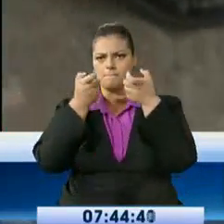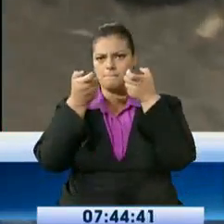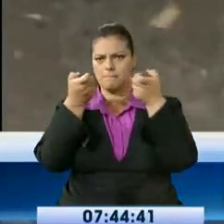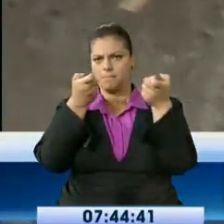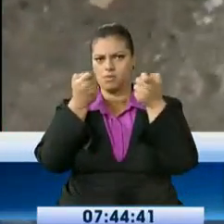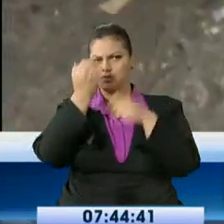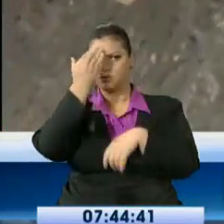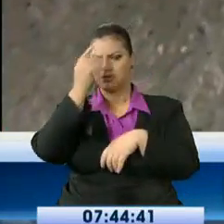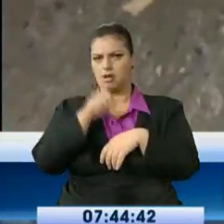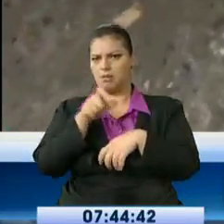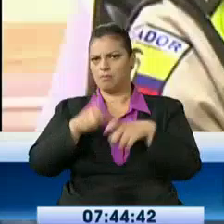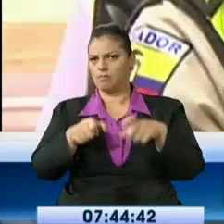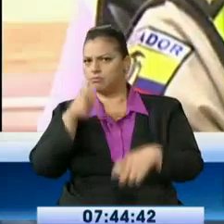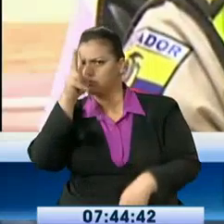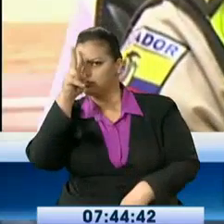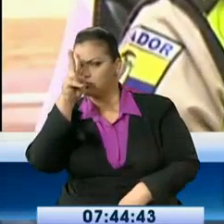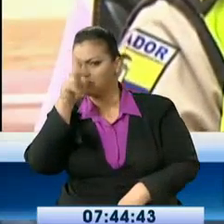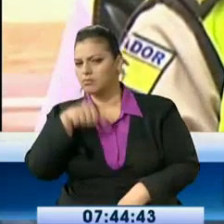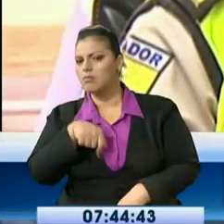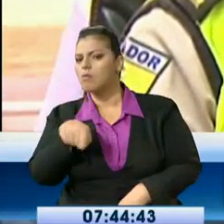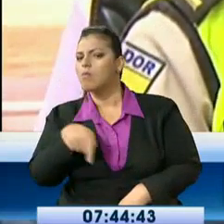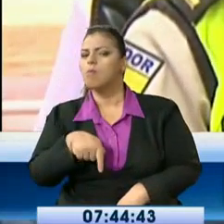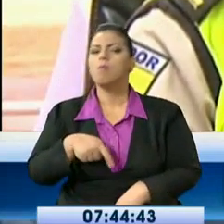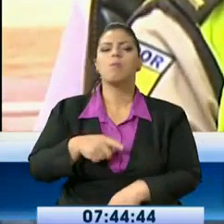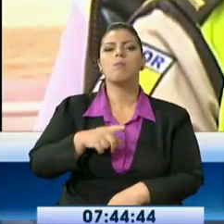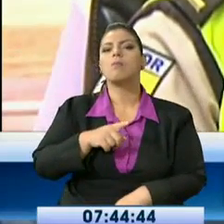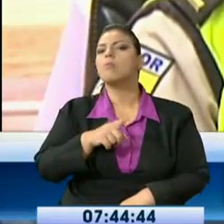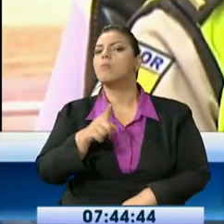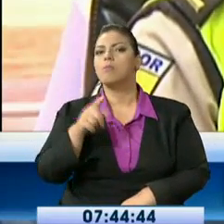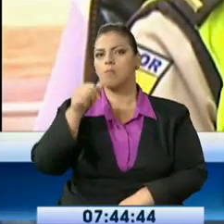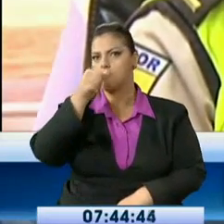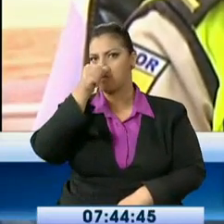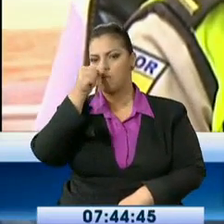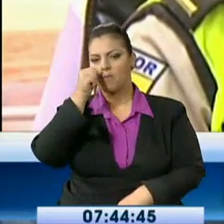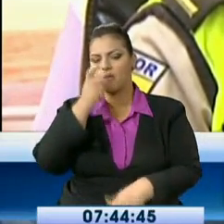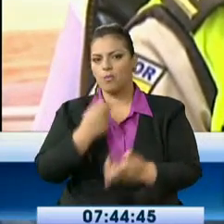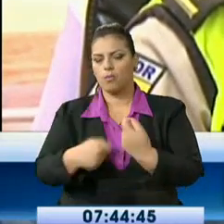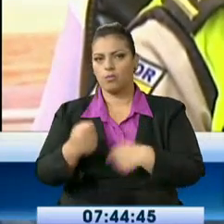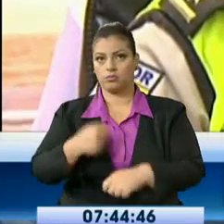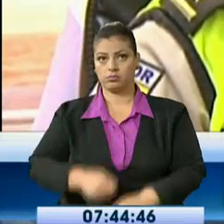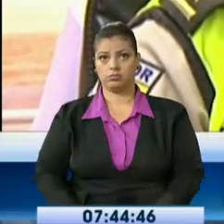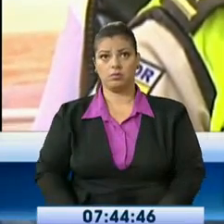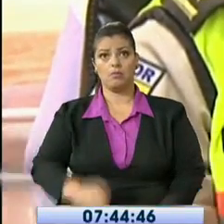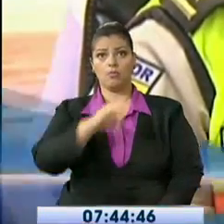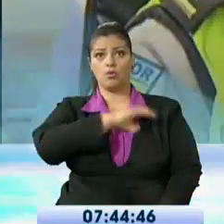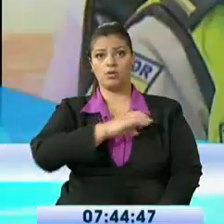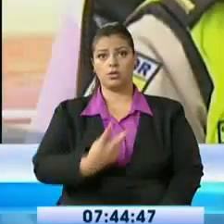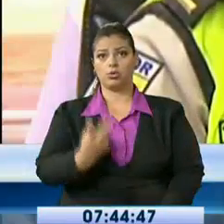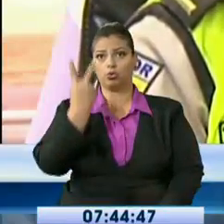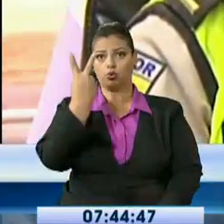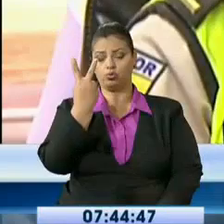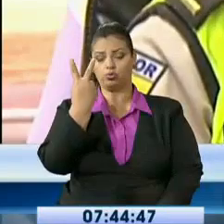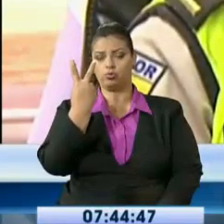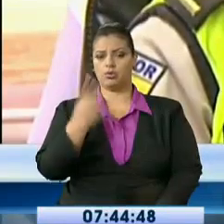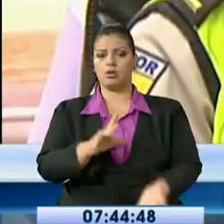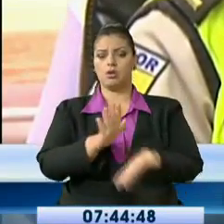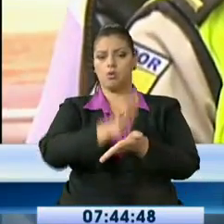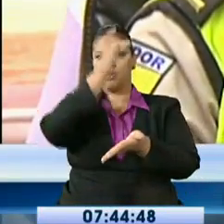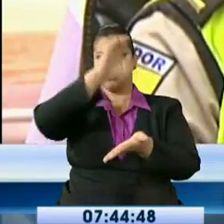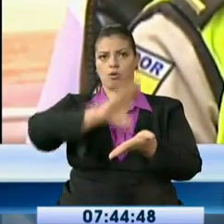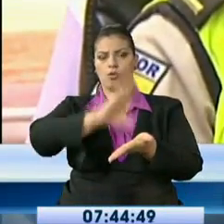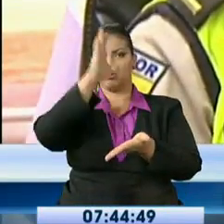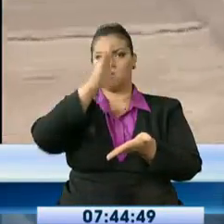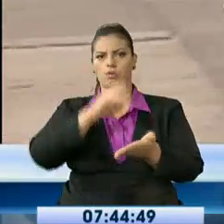presencia de antisociales. Uno o dos policías que están en la parte exterior, en la puerta de entrada principal, para controlar